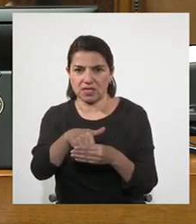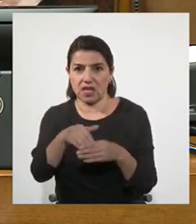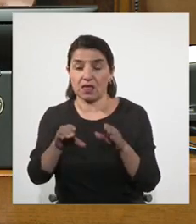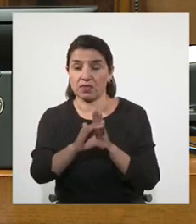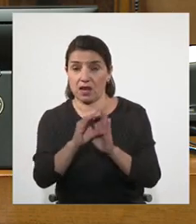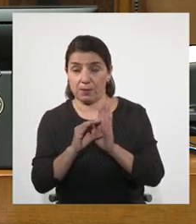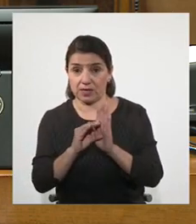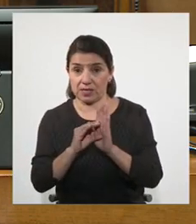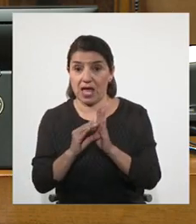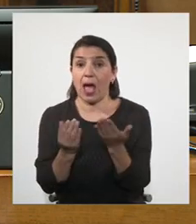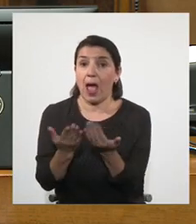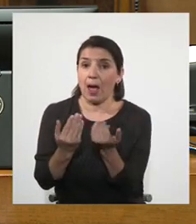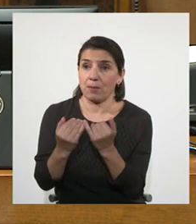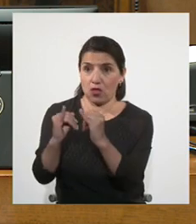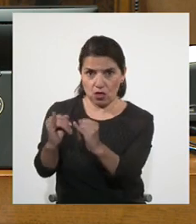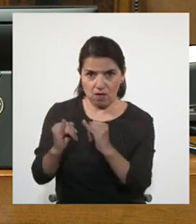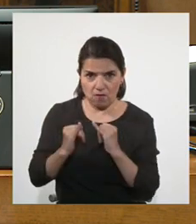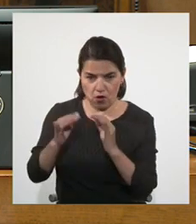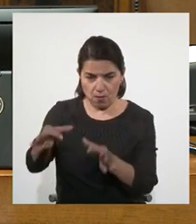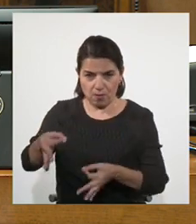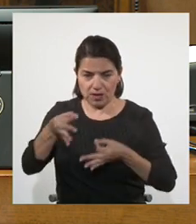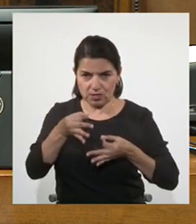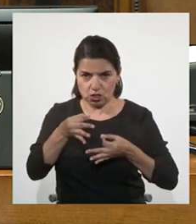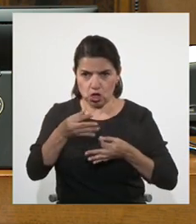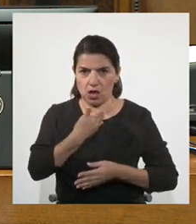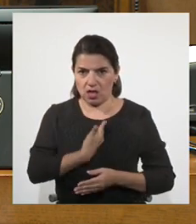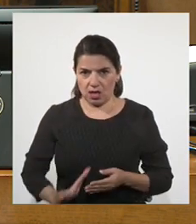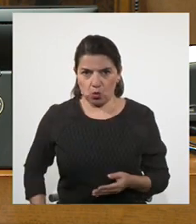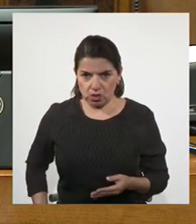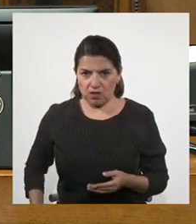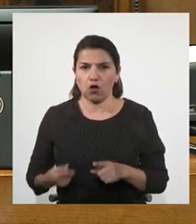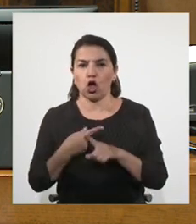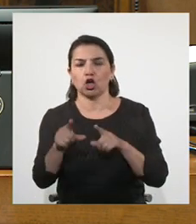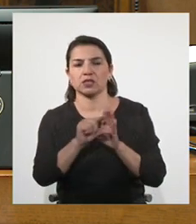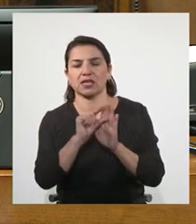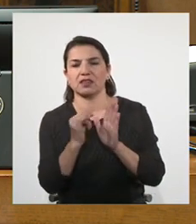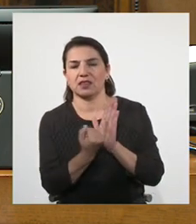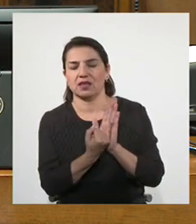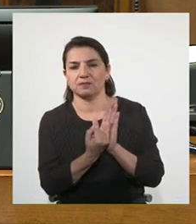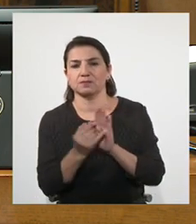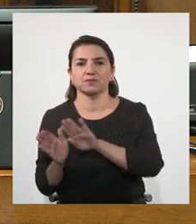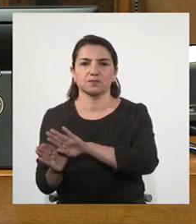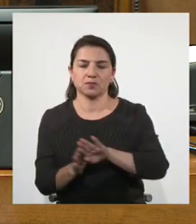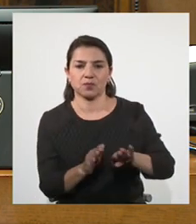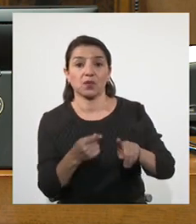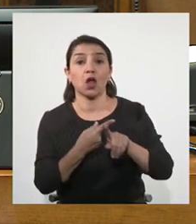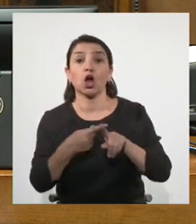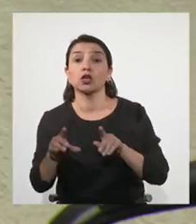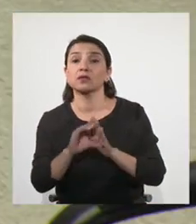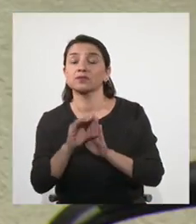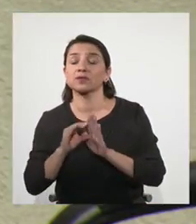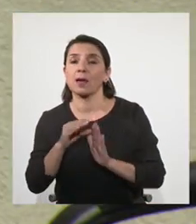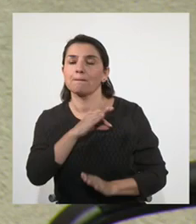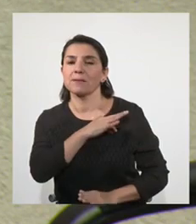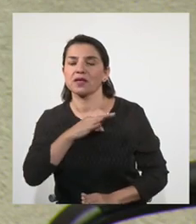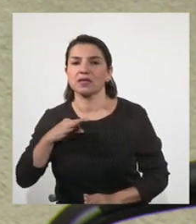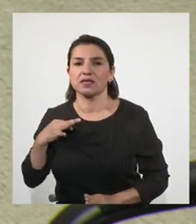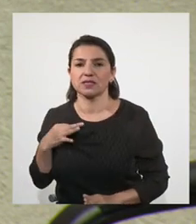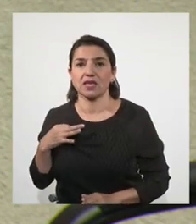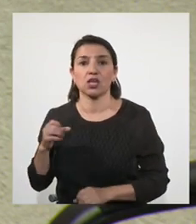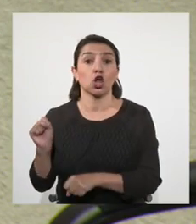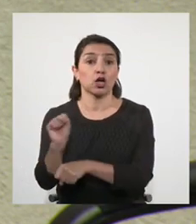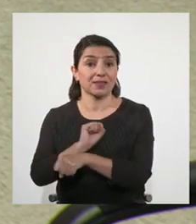el Ejecutivo junto con el resto de las indicaciones. La siguiente partida es la del Ministerio de Transporte